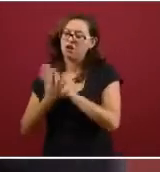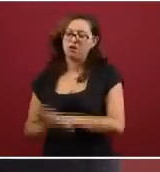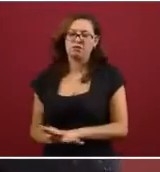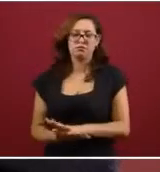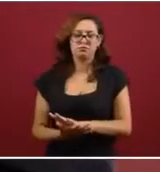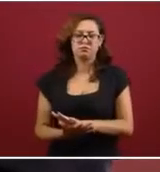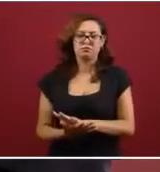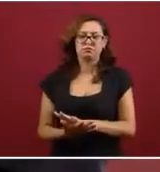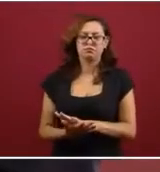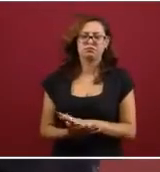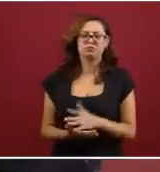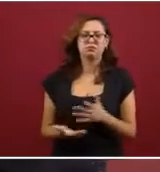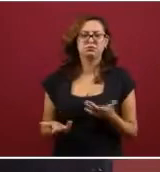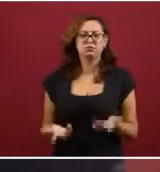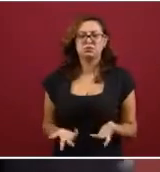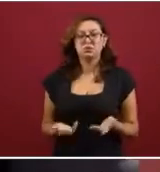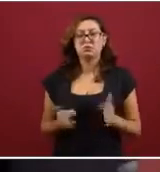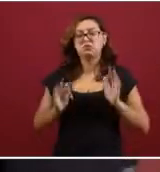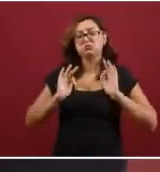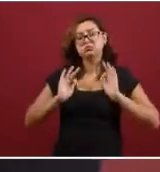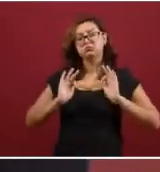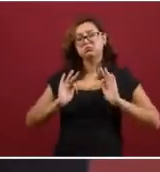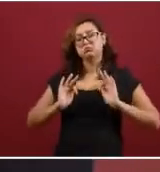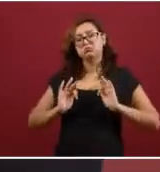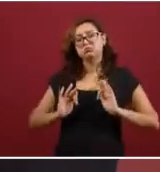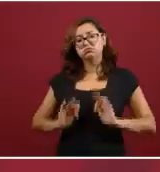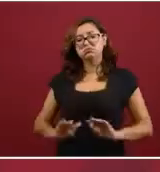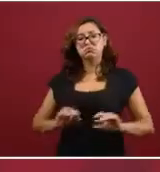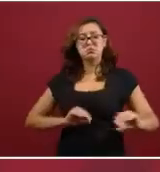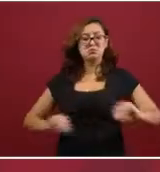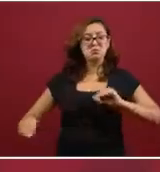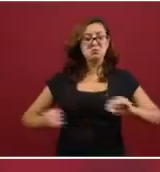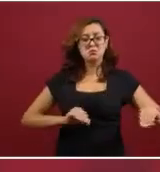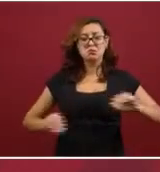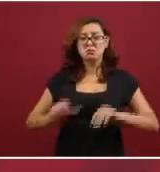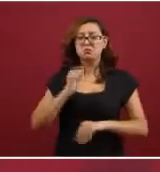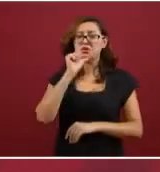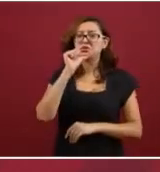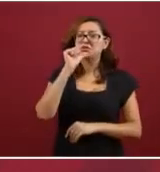no hay esa quietud, ese inmovilismo